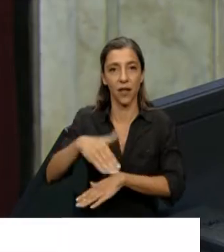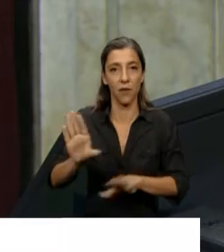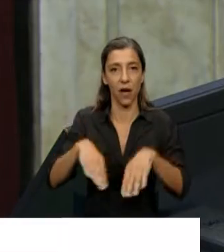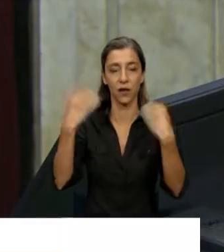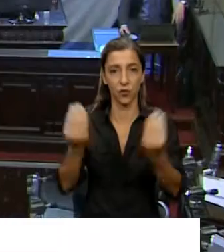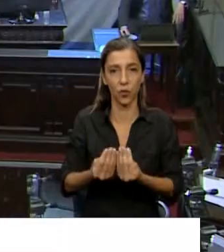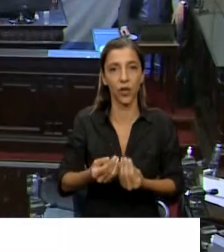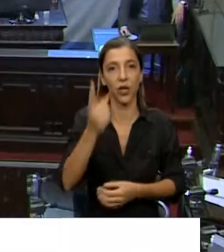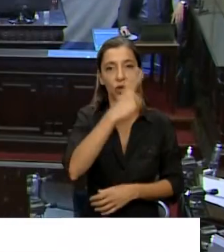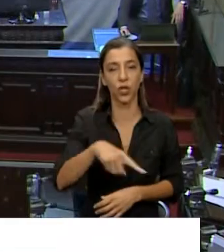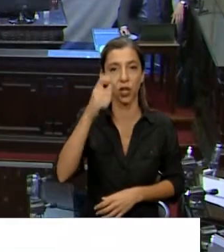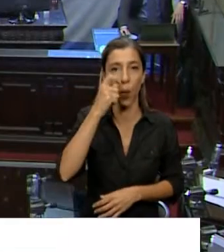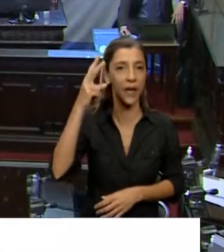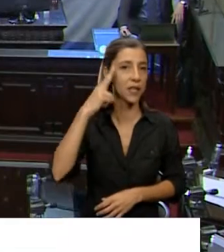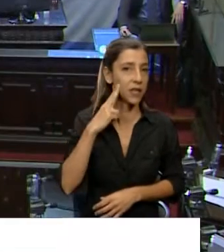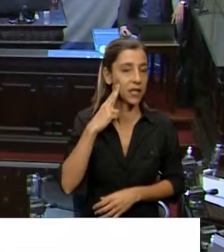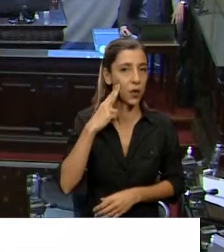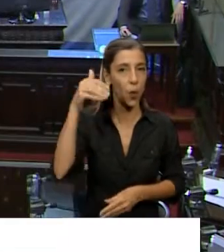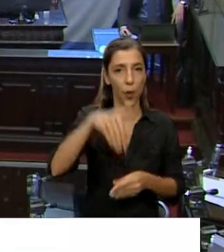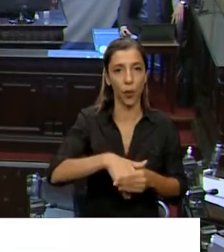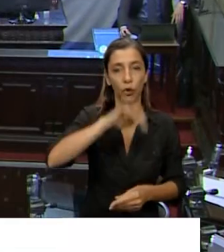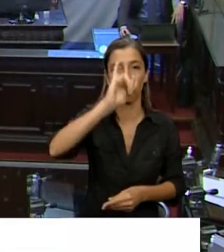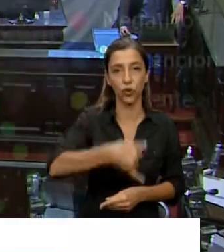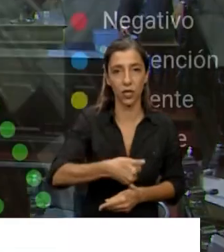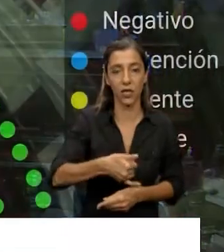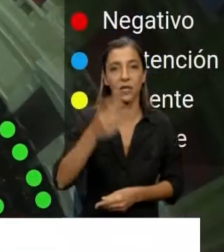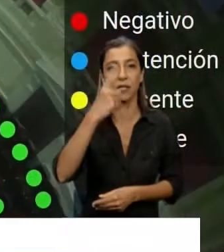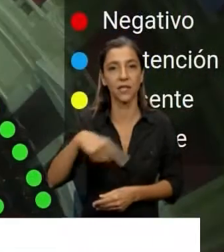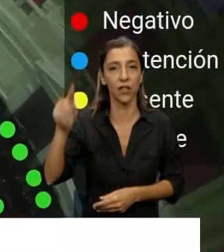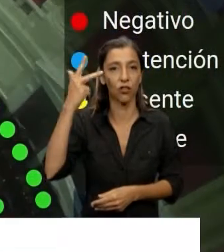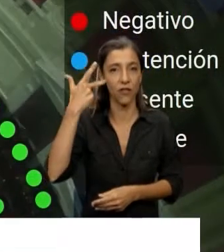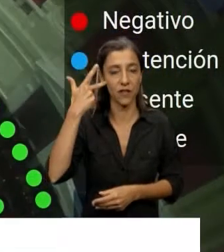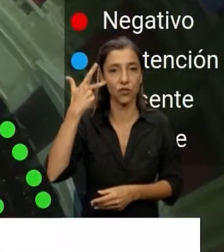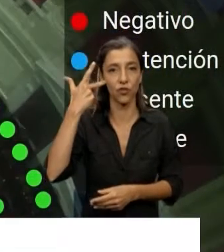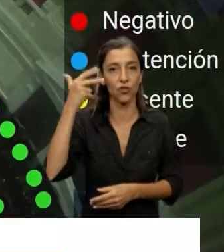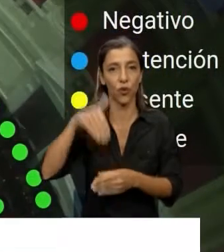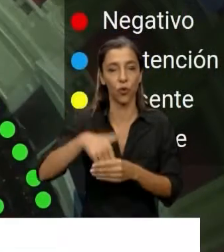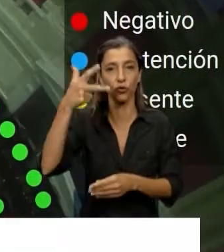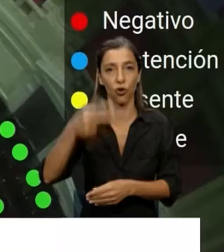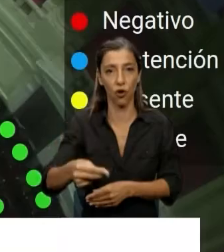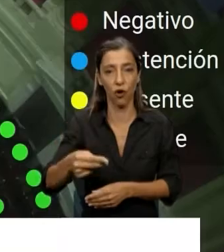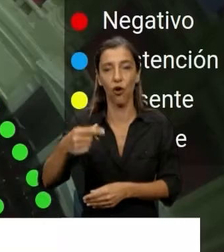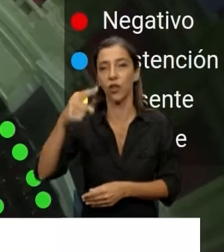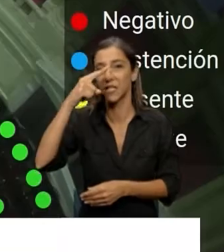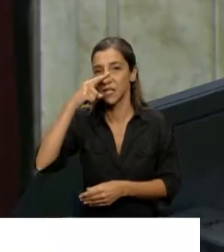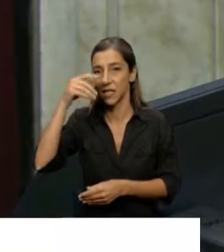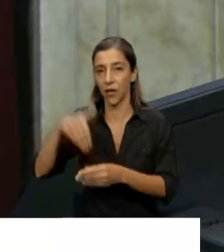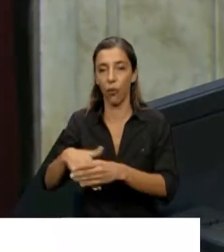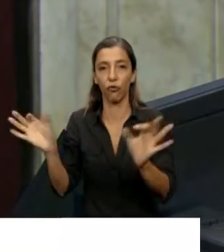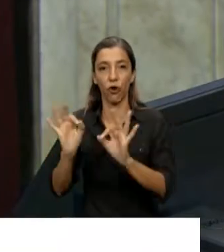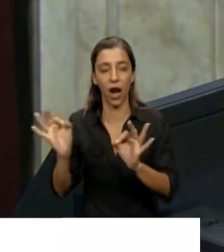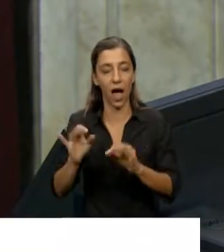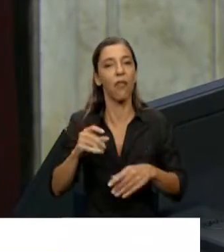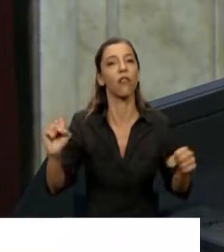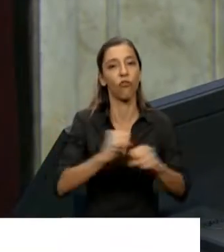resultado. 129 afirmativos, 118 negativos, 7 abstenciones.